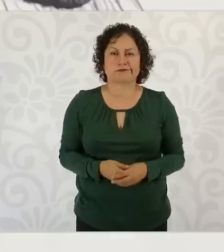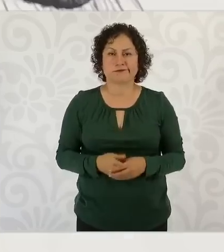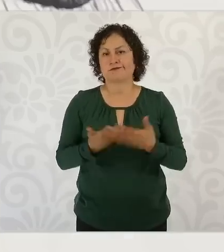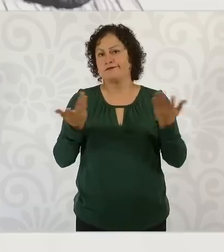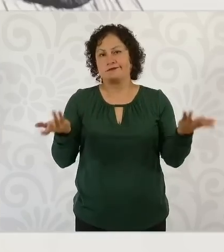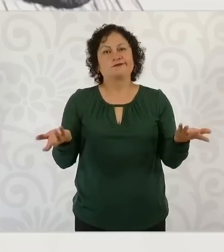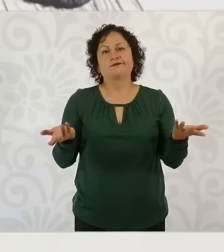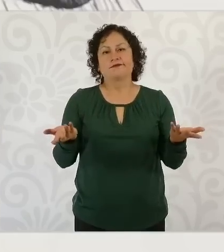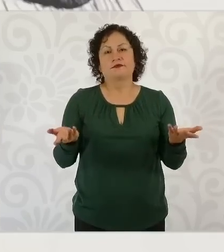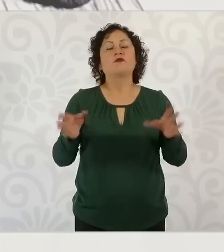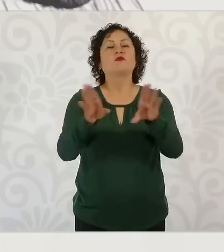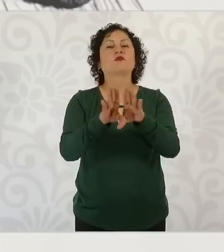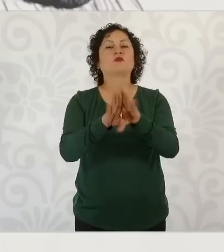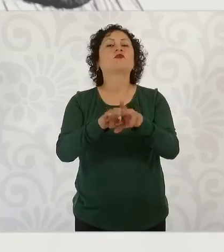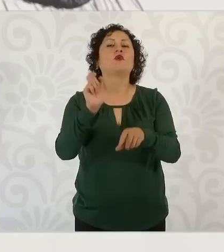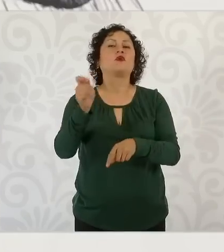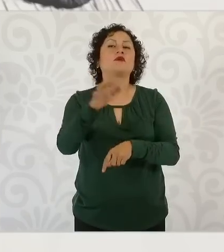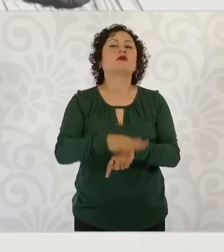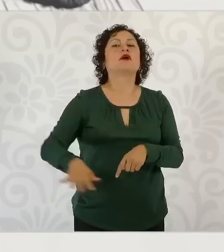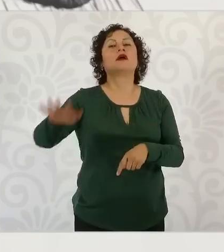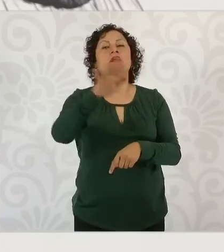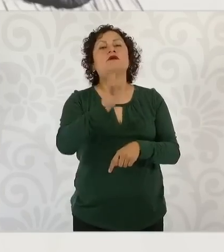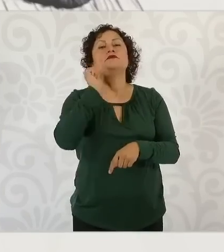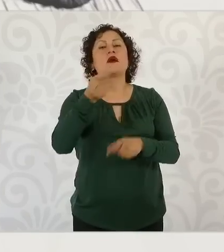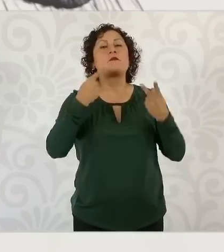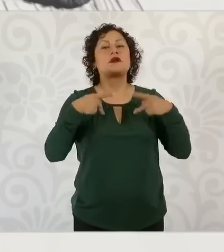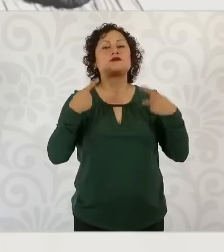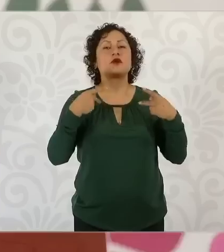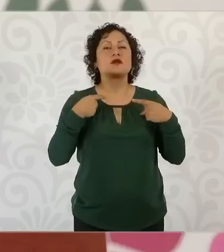No van a tener que estar soltando cantidades de dinero para tener